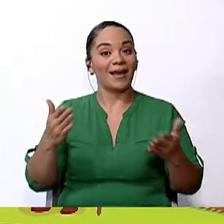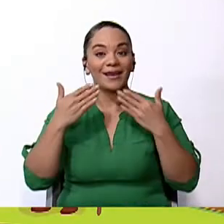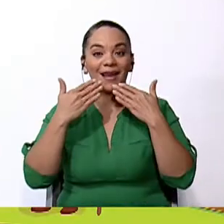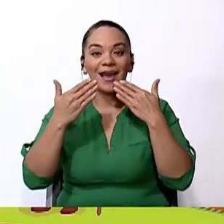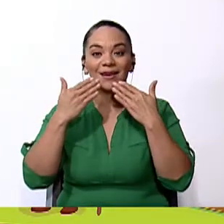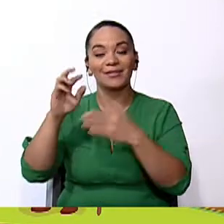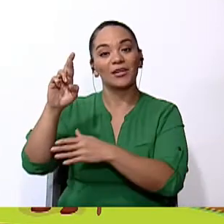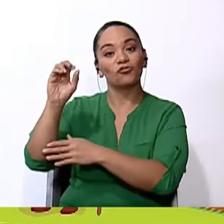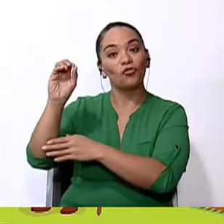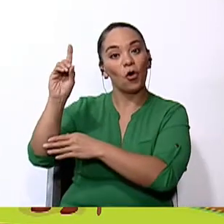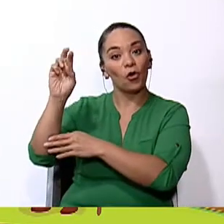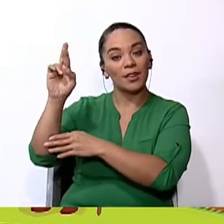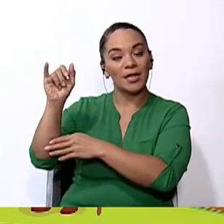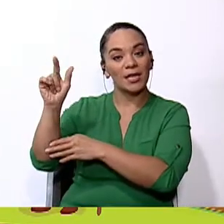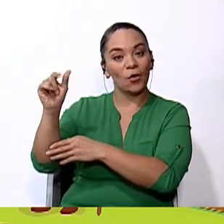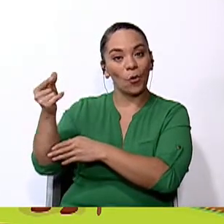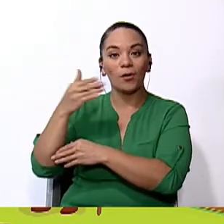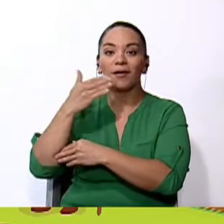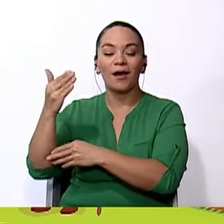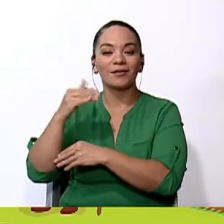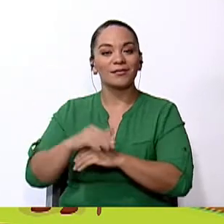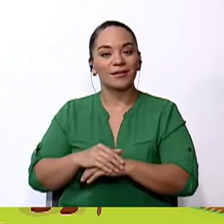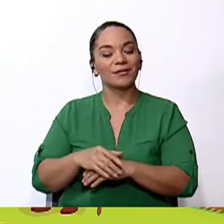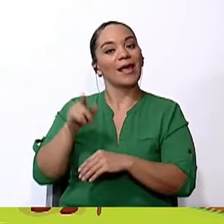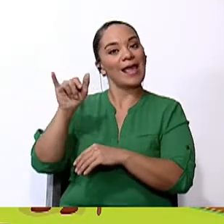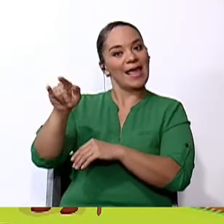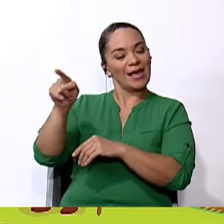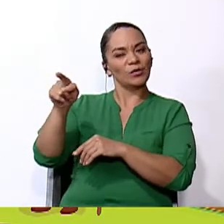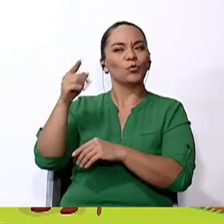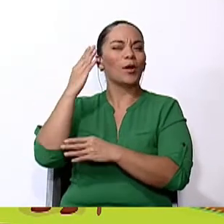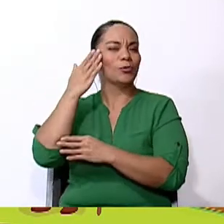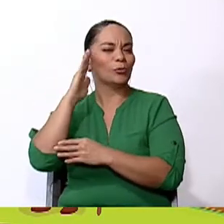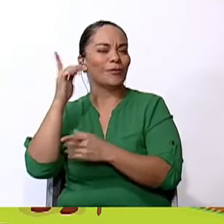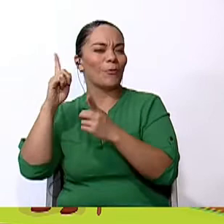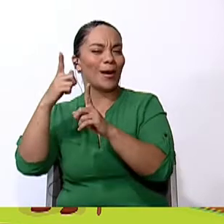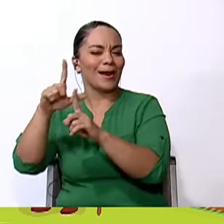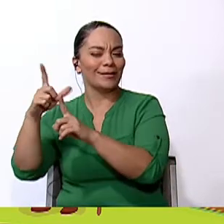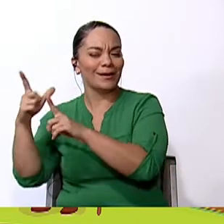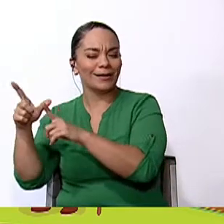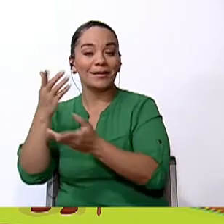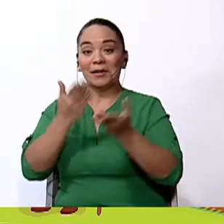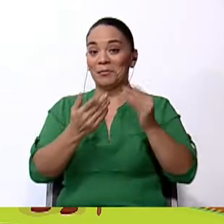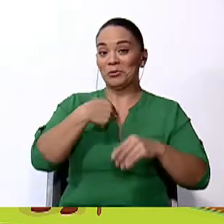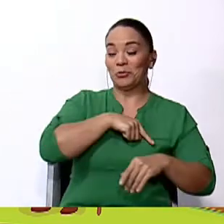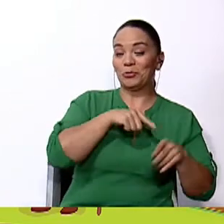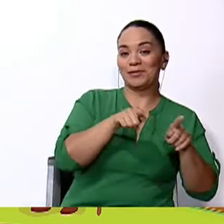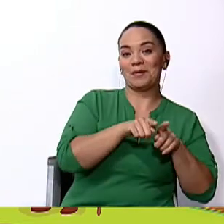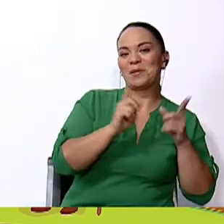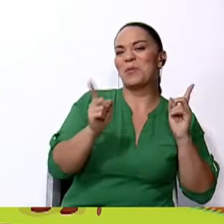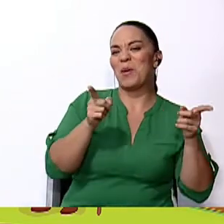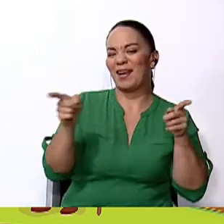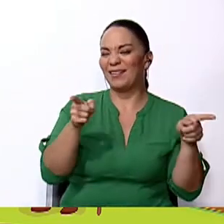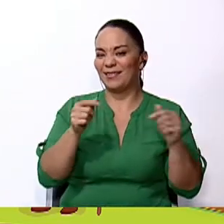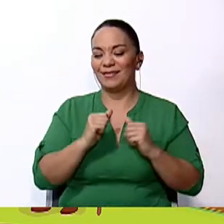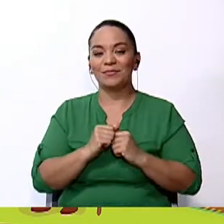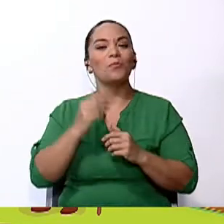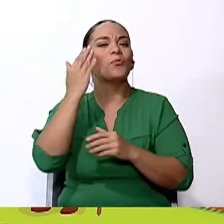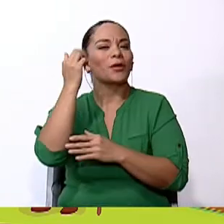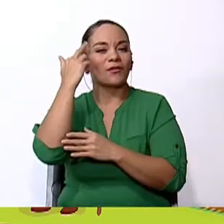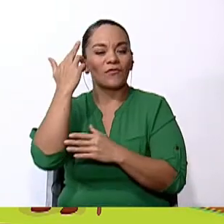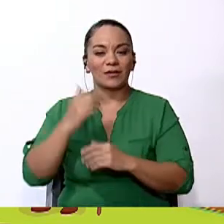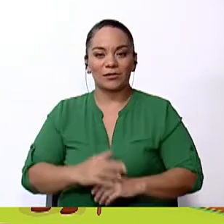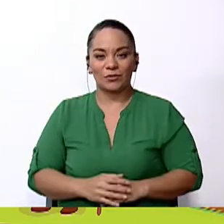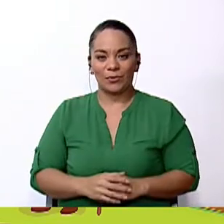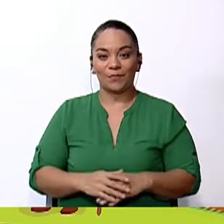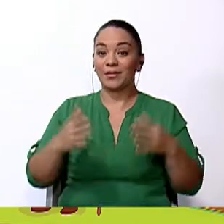Gracias, Rodrigo. Y es que ese dilema que tiene Rodrigo, quizás lo tengamos nosotros también en casa. ¿Por qué? Bueno,